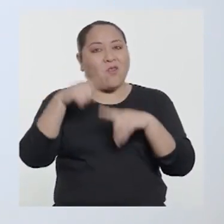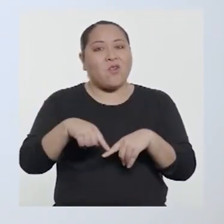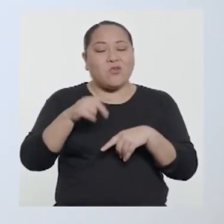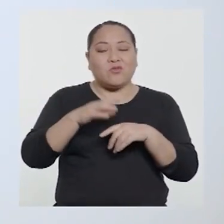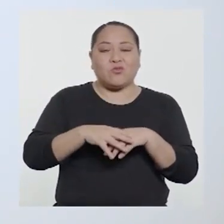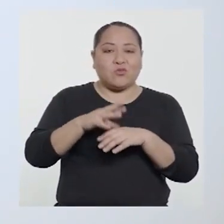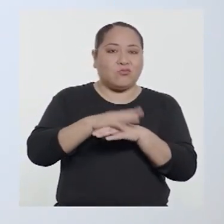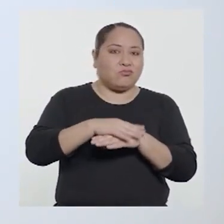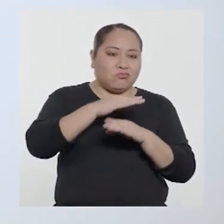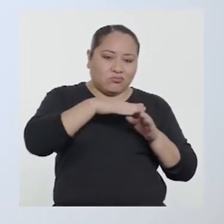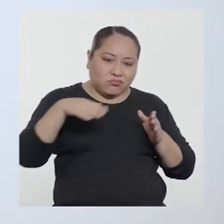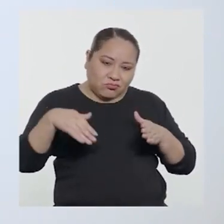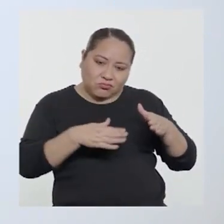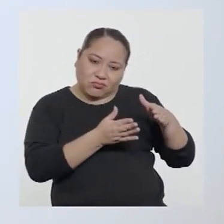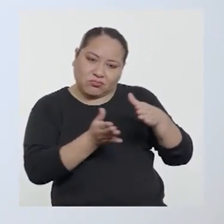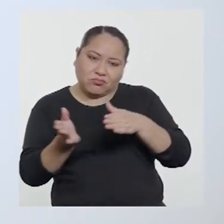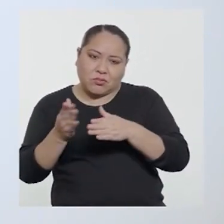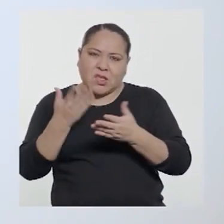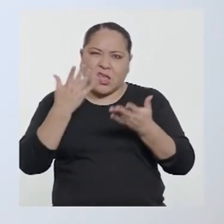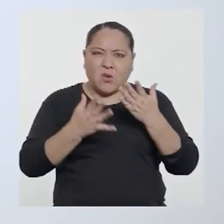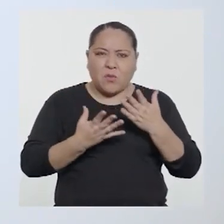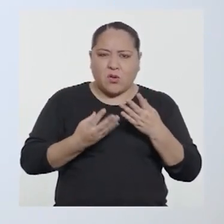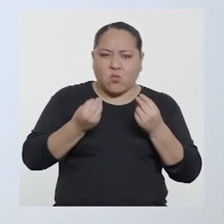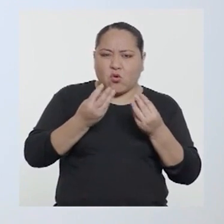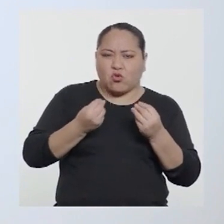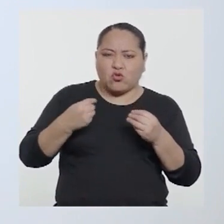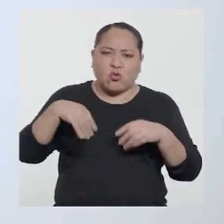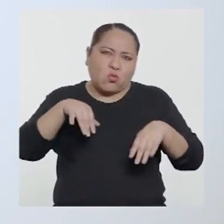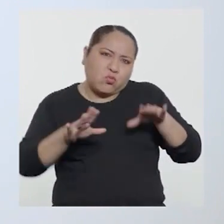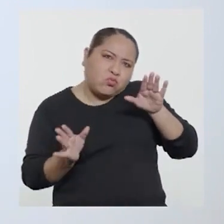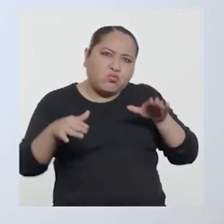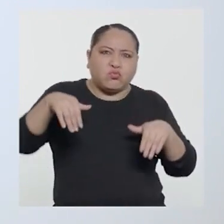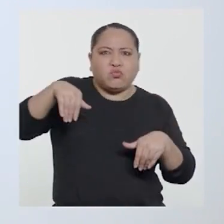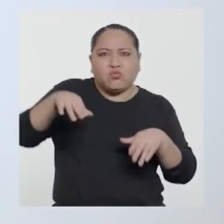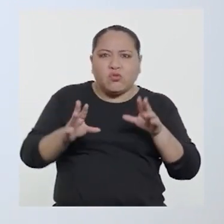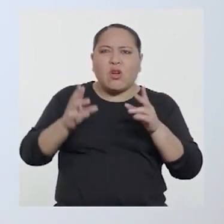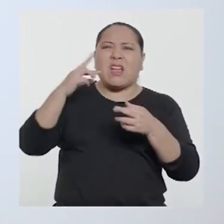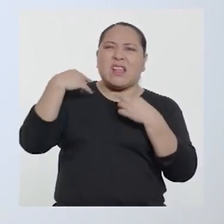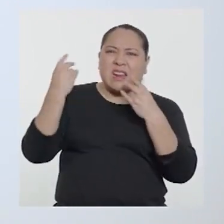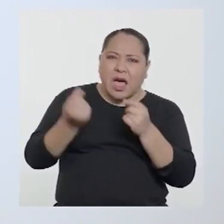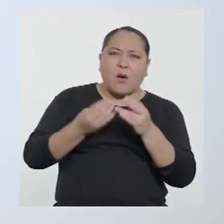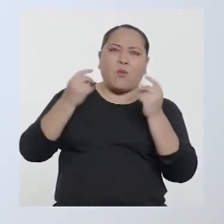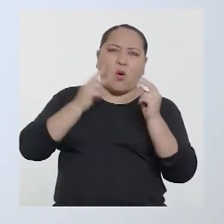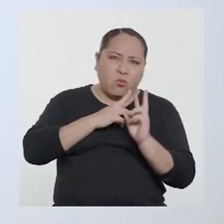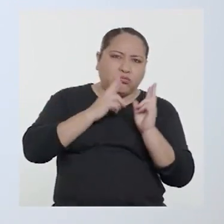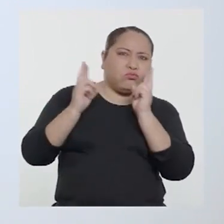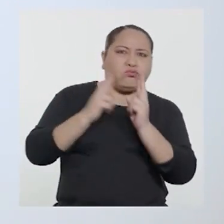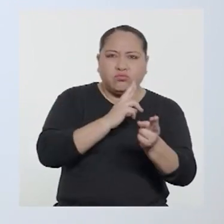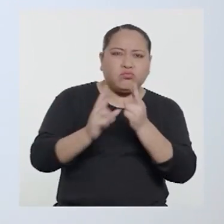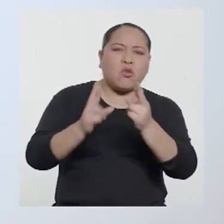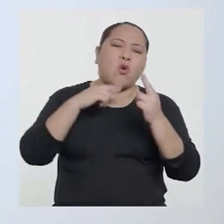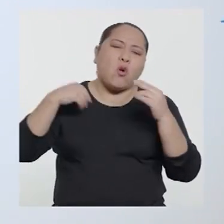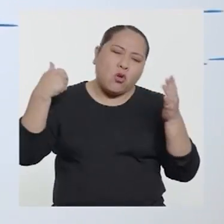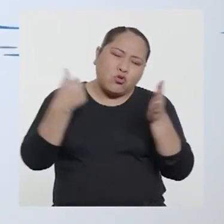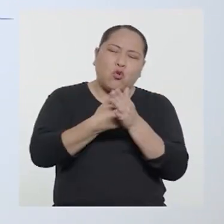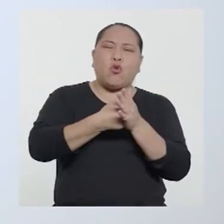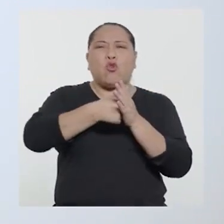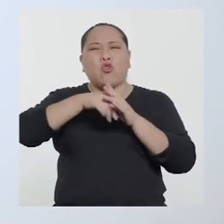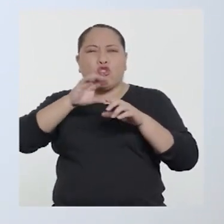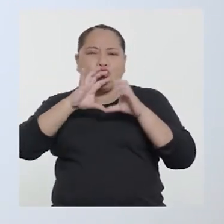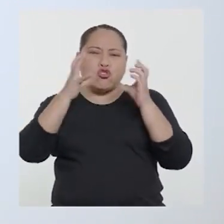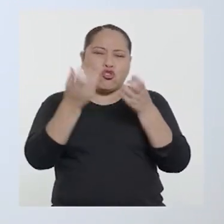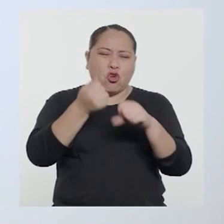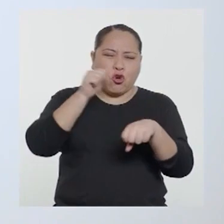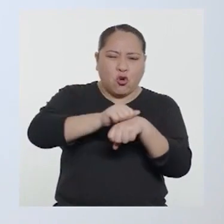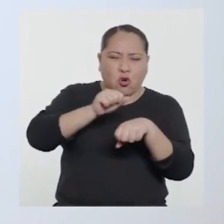a su relieve, pueden ser torrentosos, en donde se mueven muy rápido. Y chocan con rocas